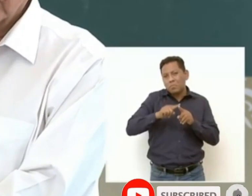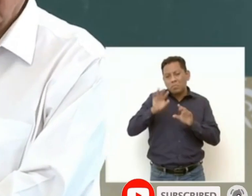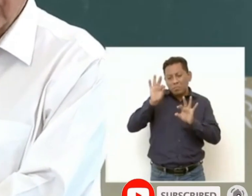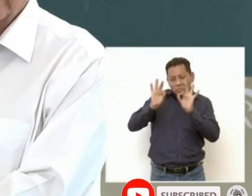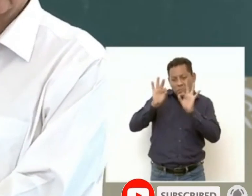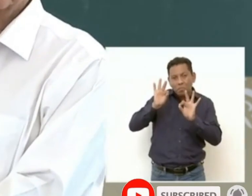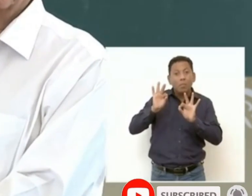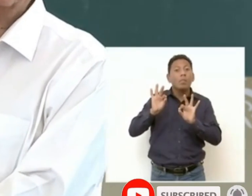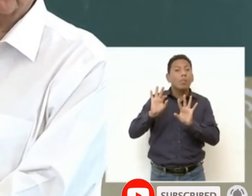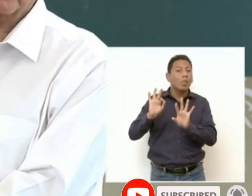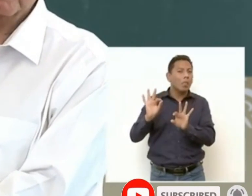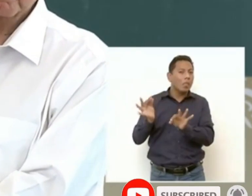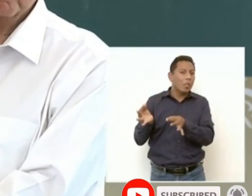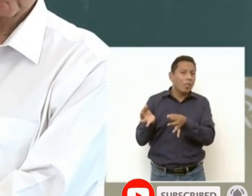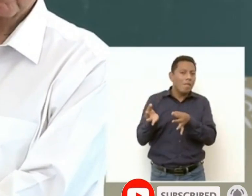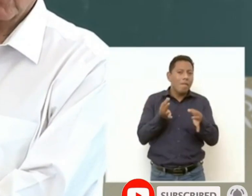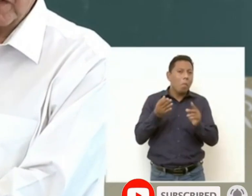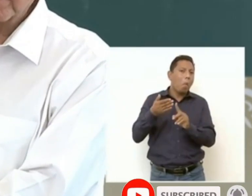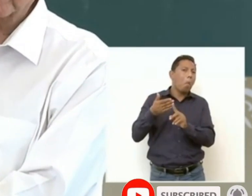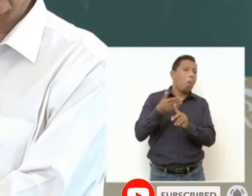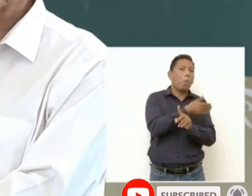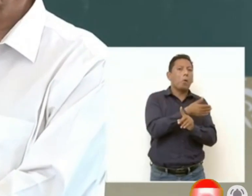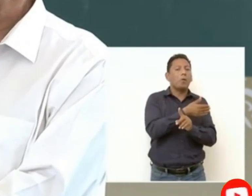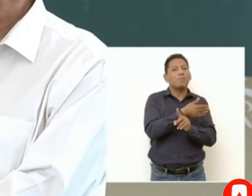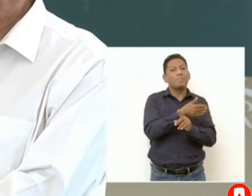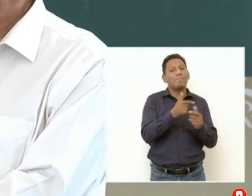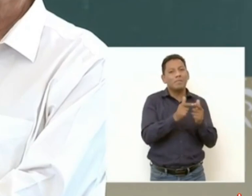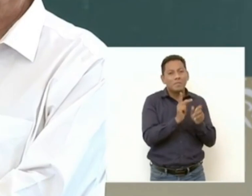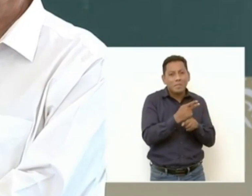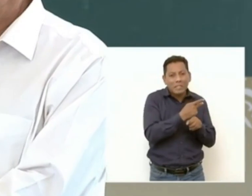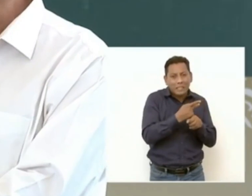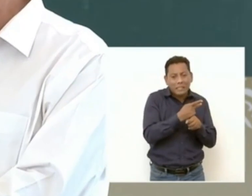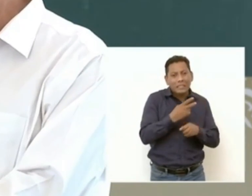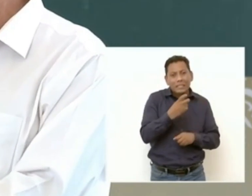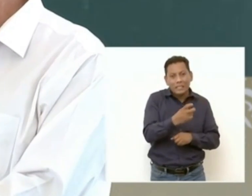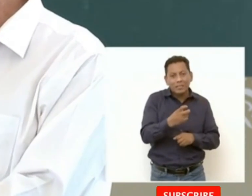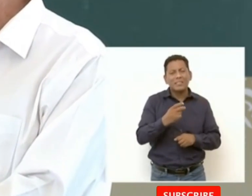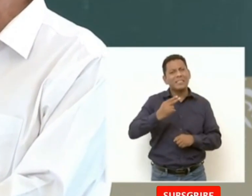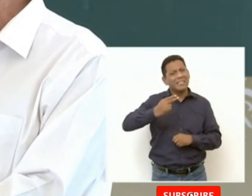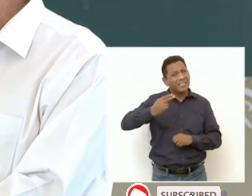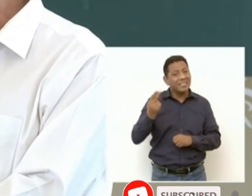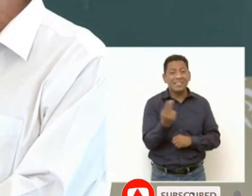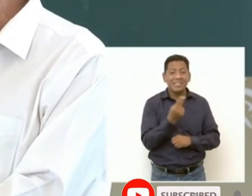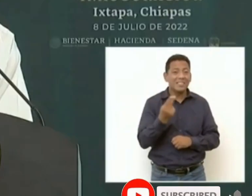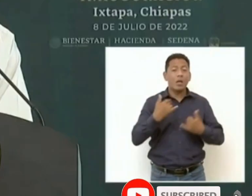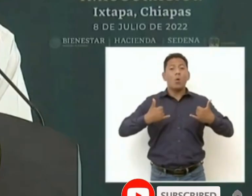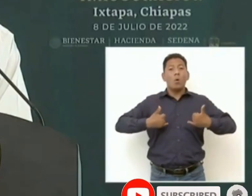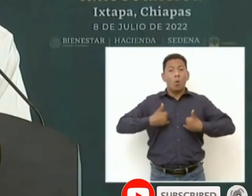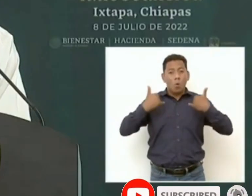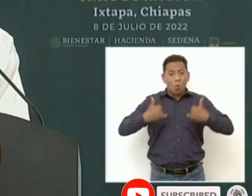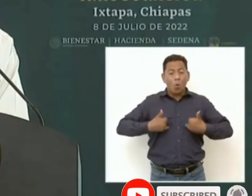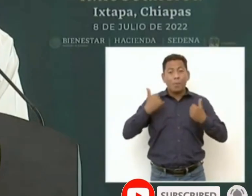los jalan, se los llevan los de las bandas. Tenemos que darle a los